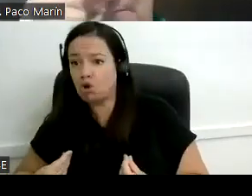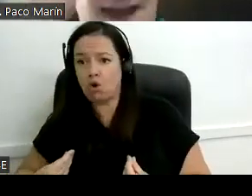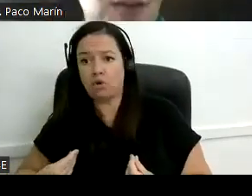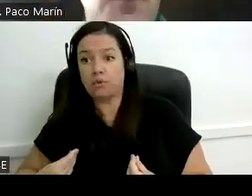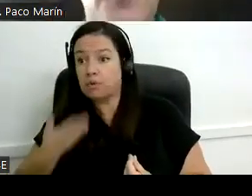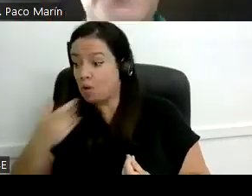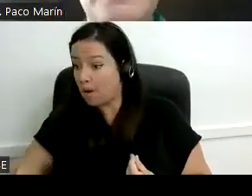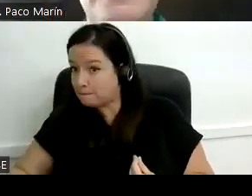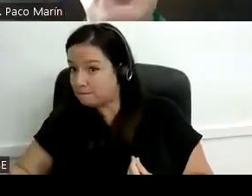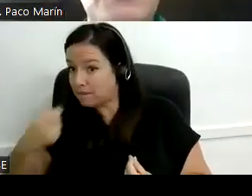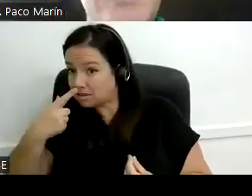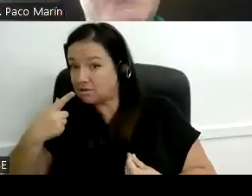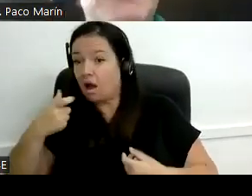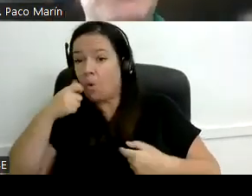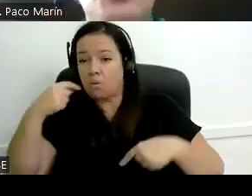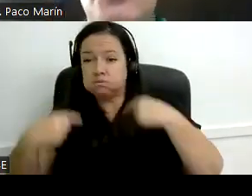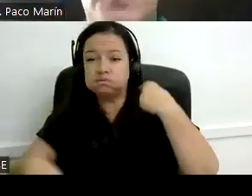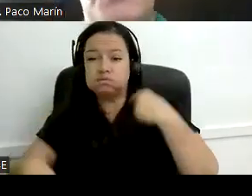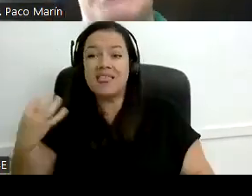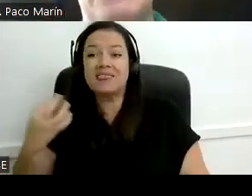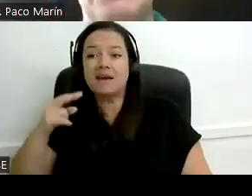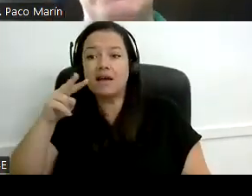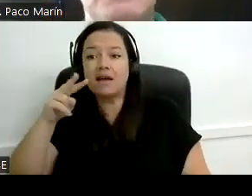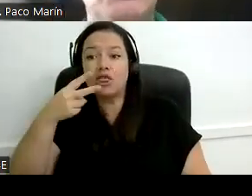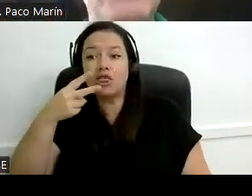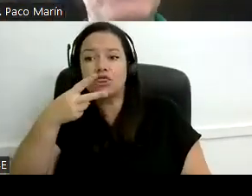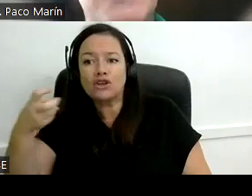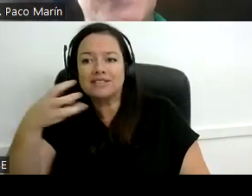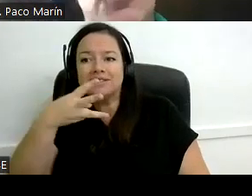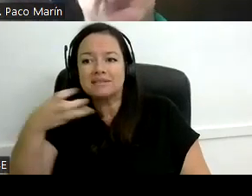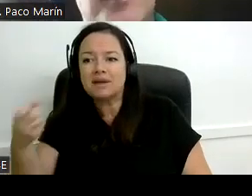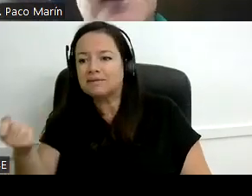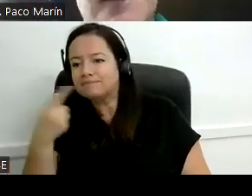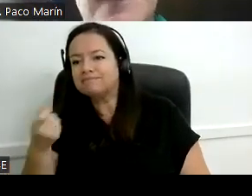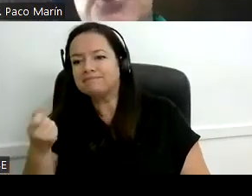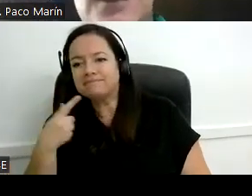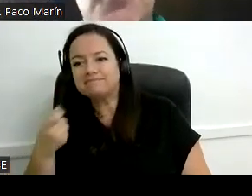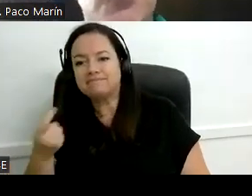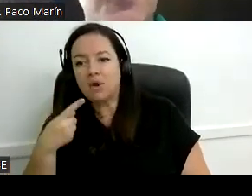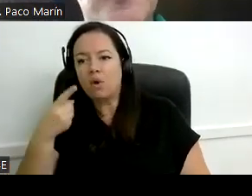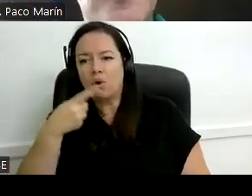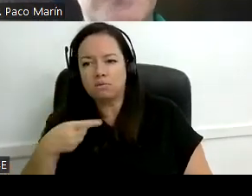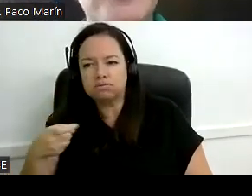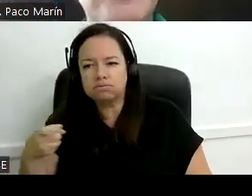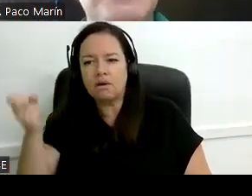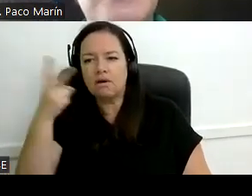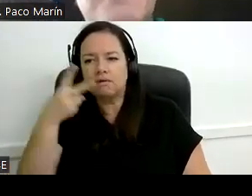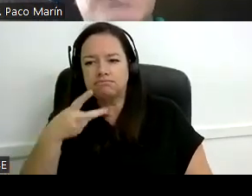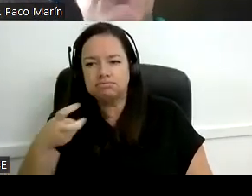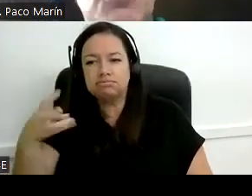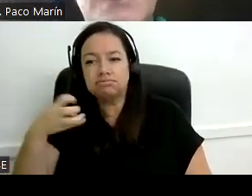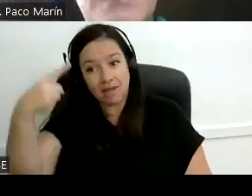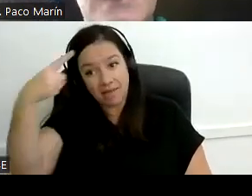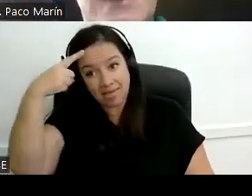efecto máximo, por así decirlo, han de pasar 2 o 3 semanas. Es decir, hemos de empezar a cambiar cosas a nivel de neurotransmisores cerebrales,